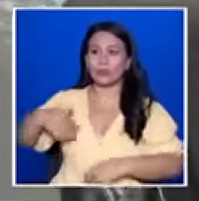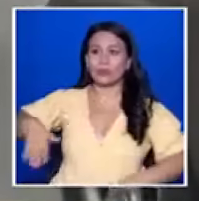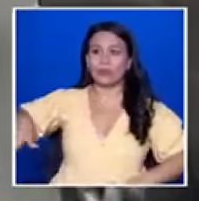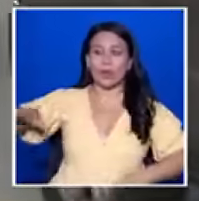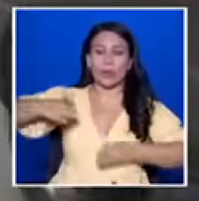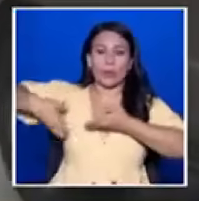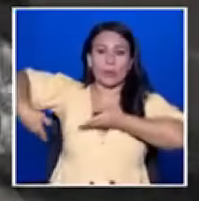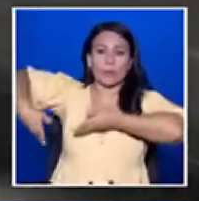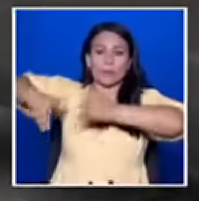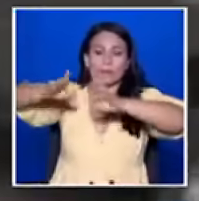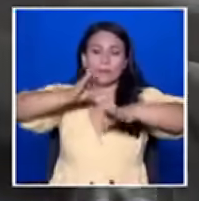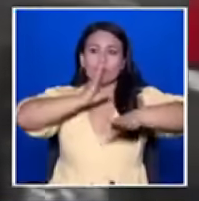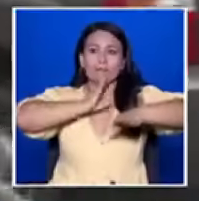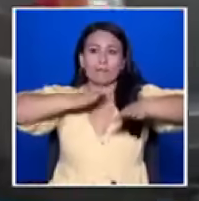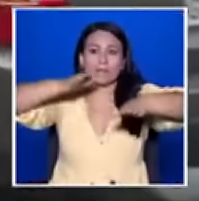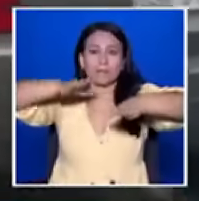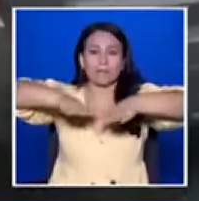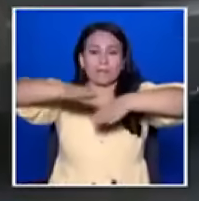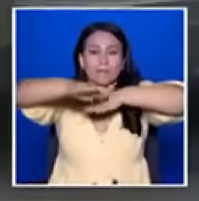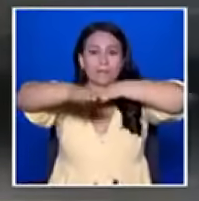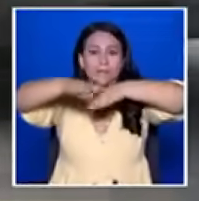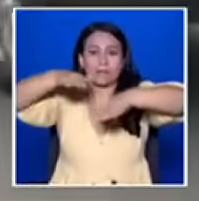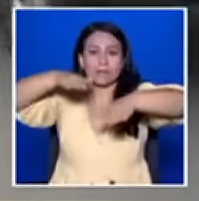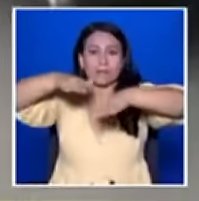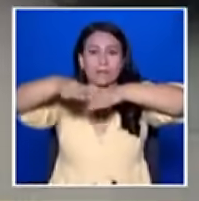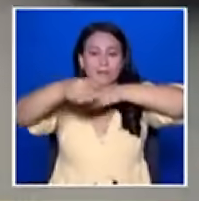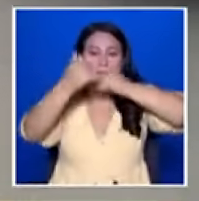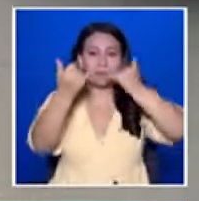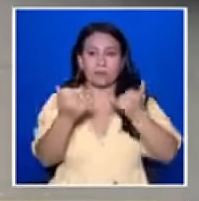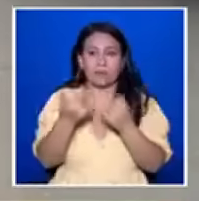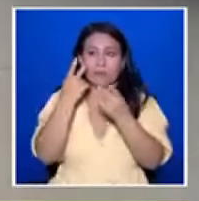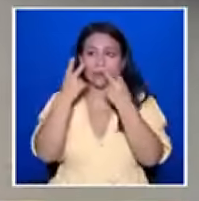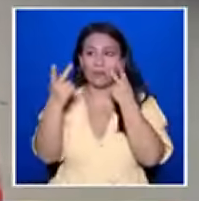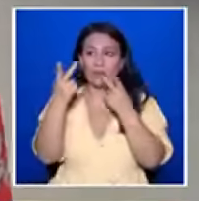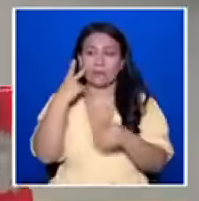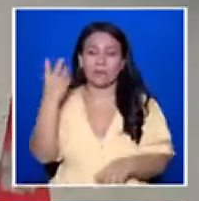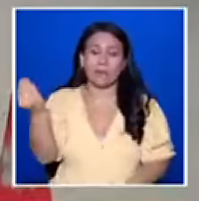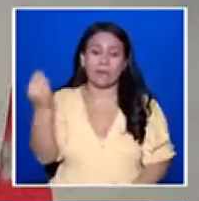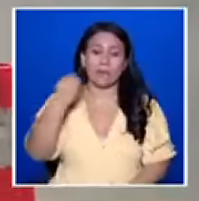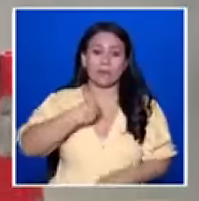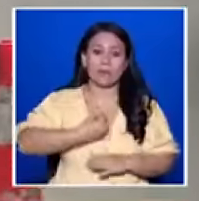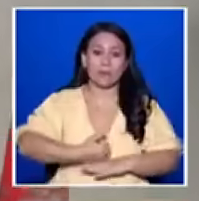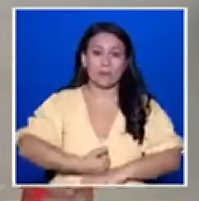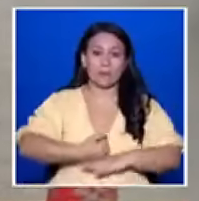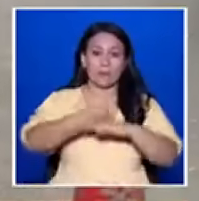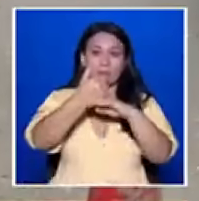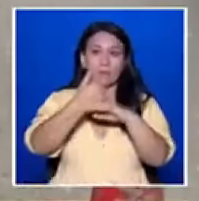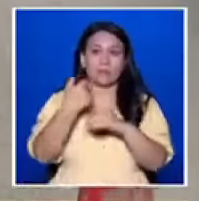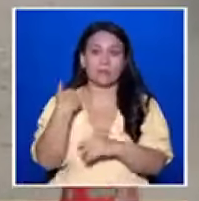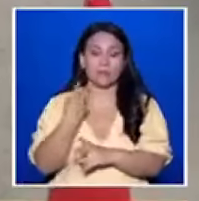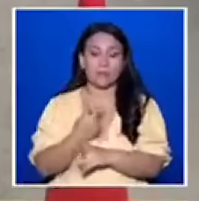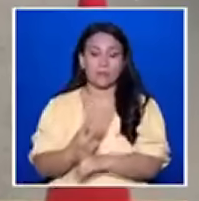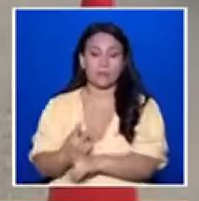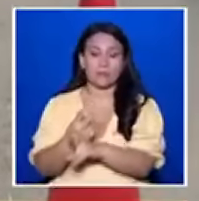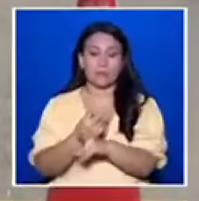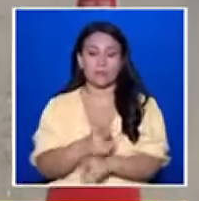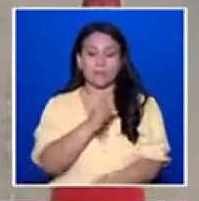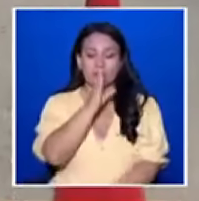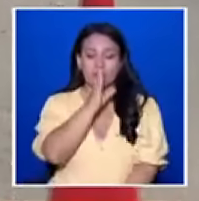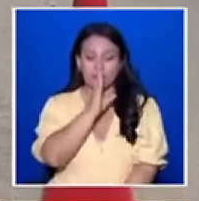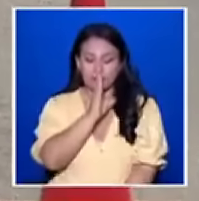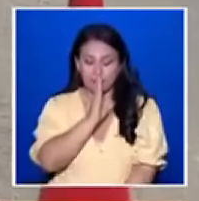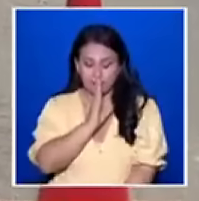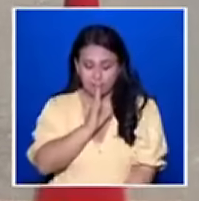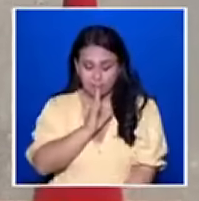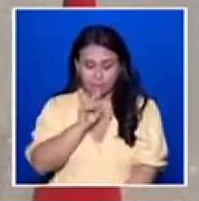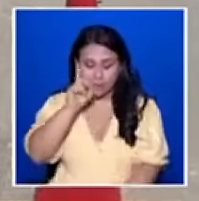esa ruta está congestionada al momento. Pero esto es lo que dicen las autoridades, que tengamos un poco de paciencia